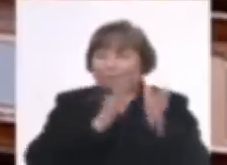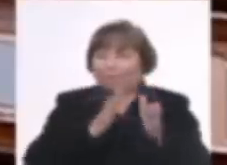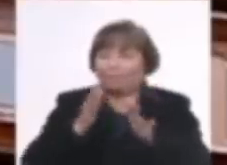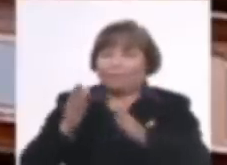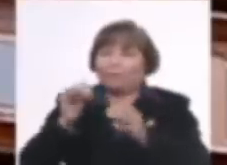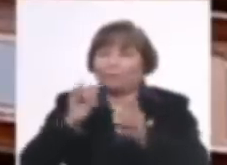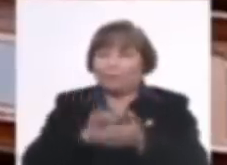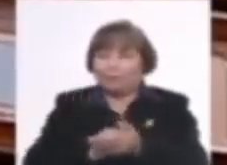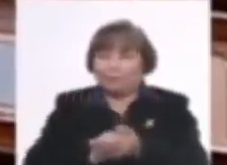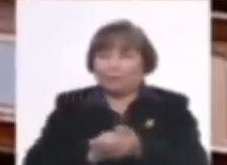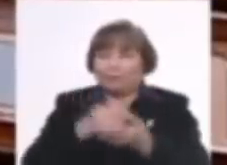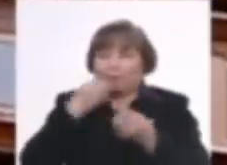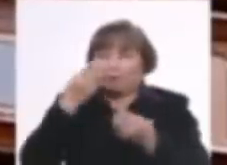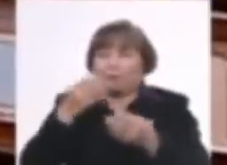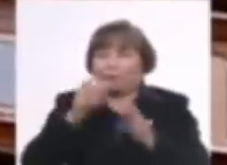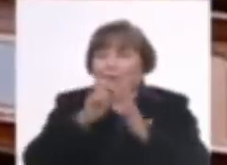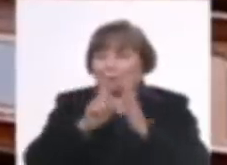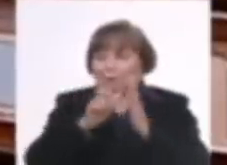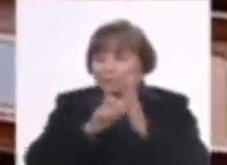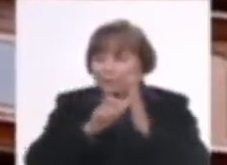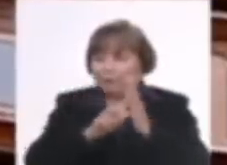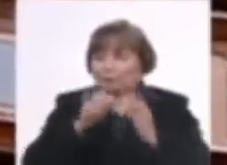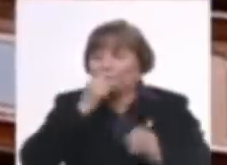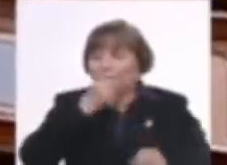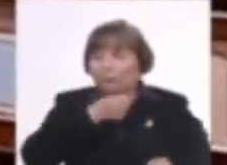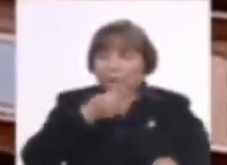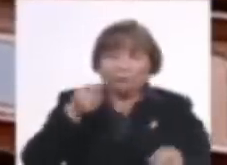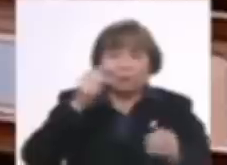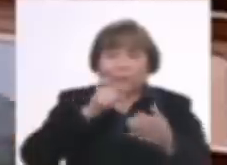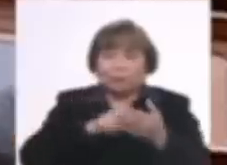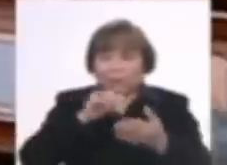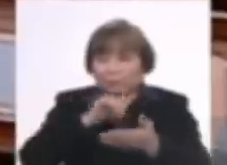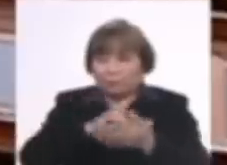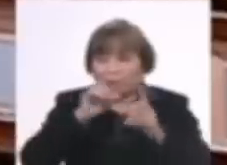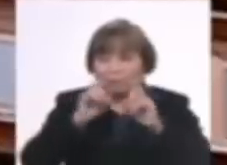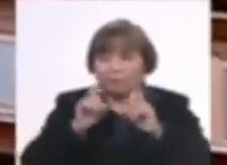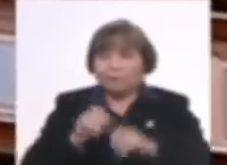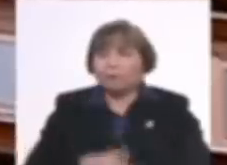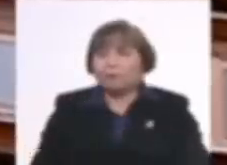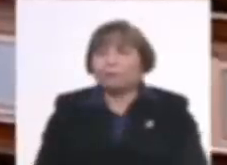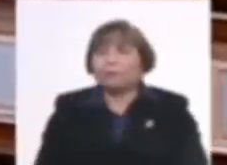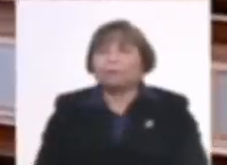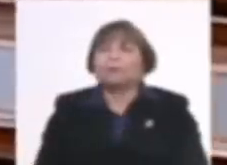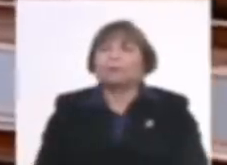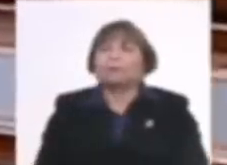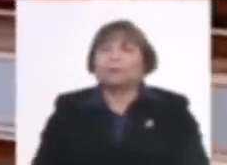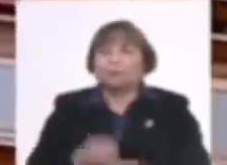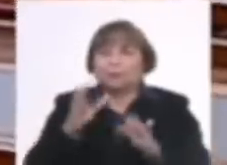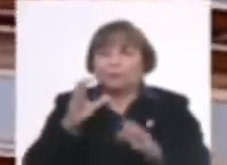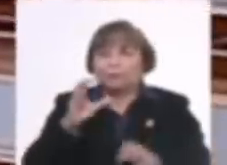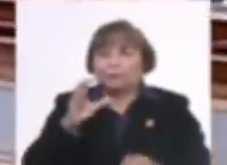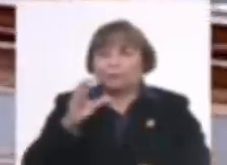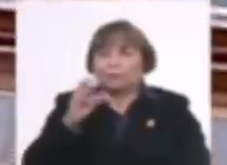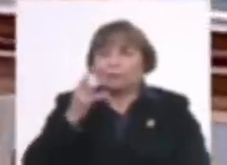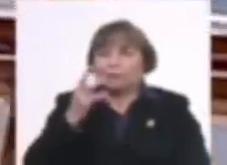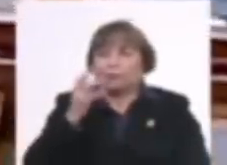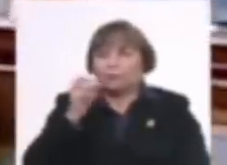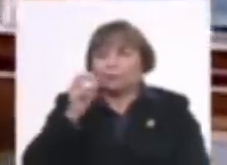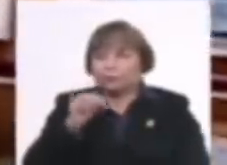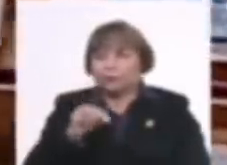orden, voy a dar la lista de los oradores que van a realizar las preguntas. Viene el congresista